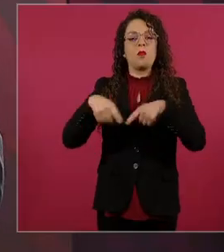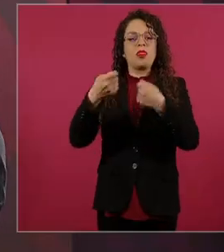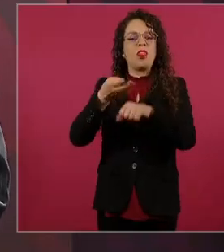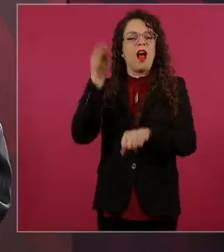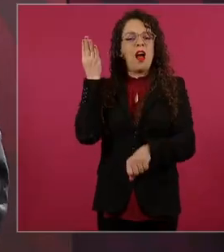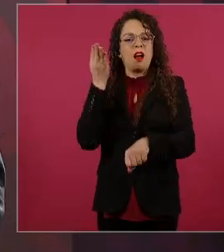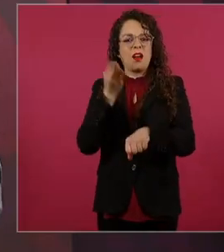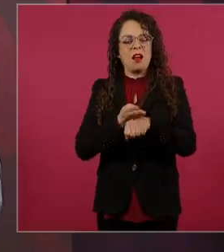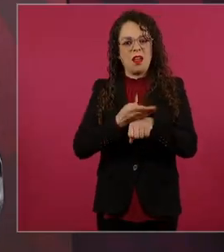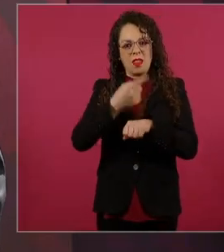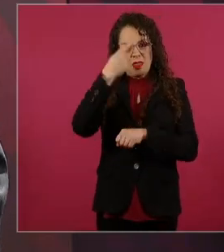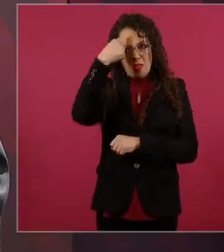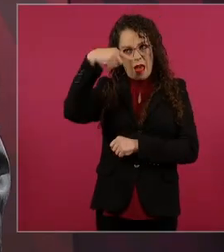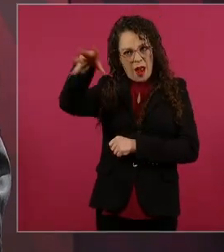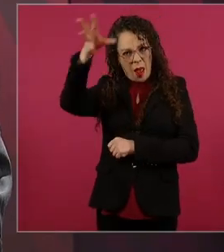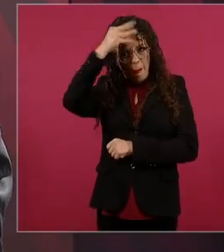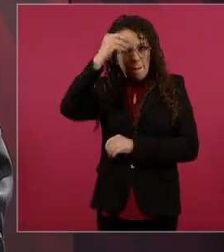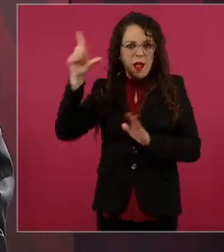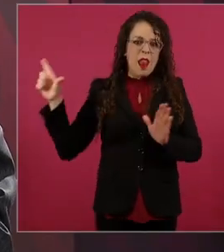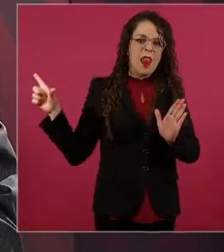los vamos a fusilar